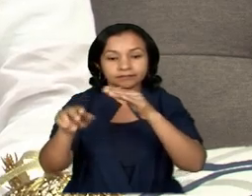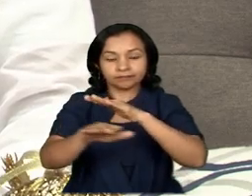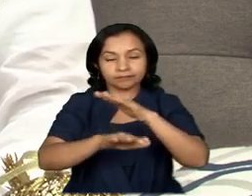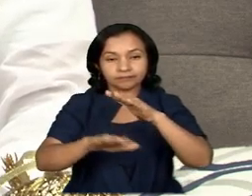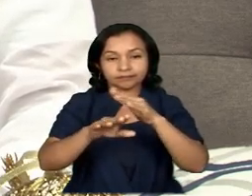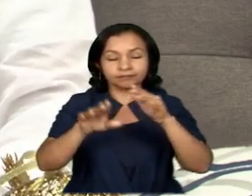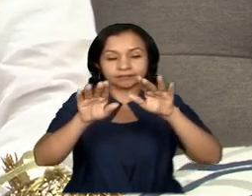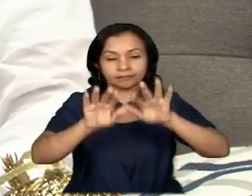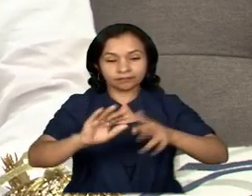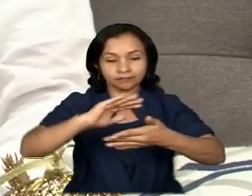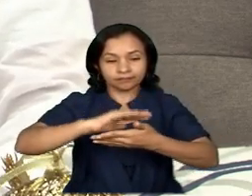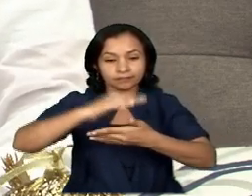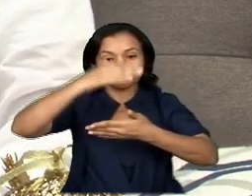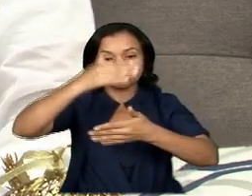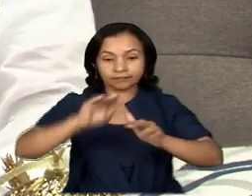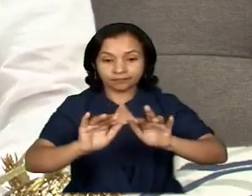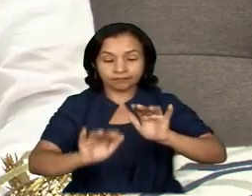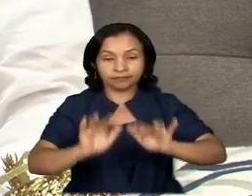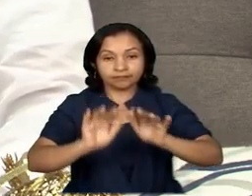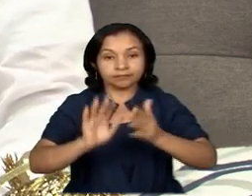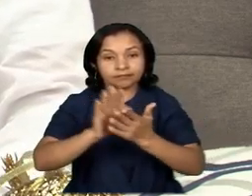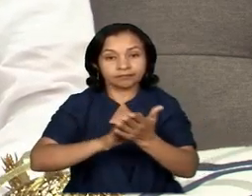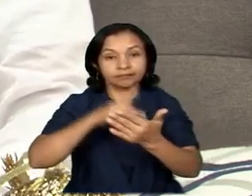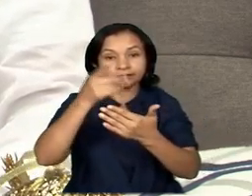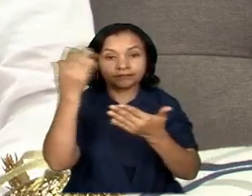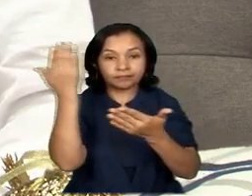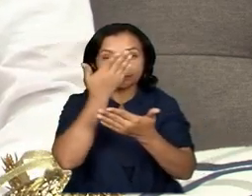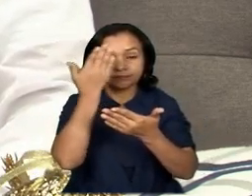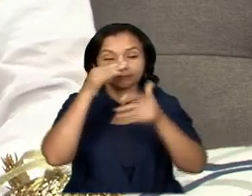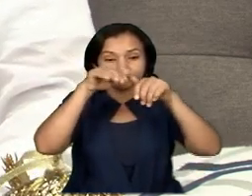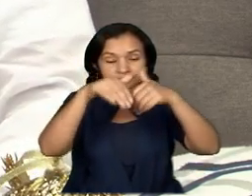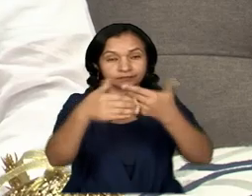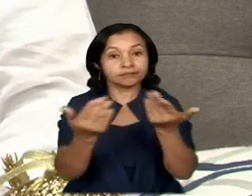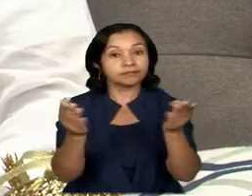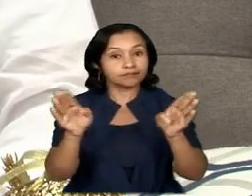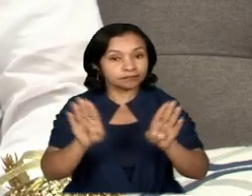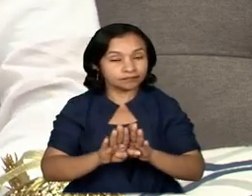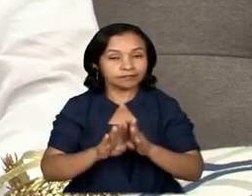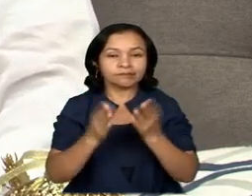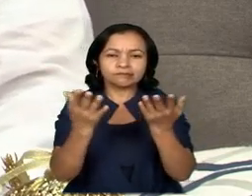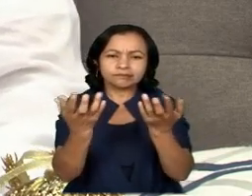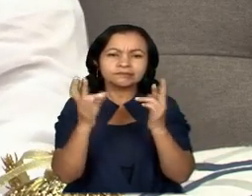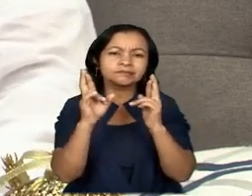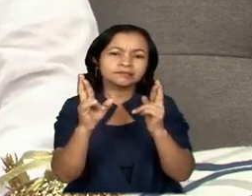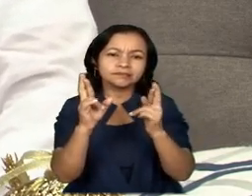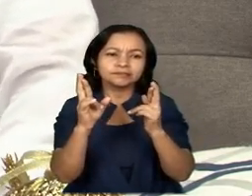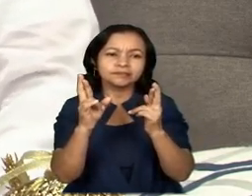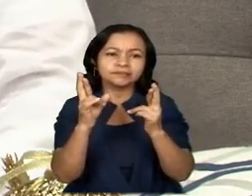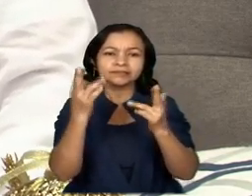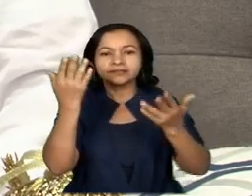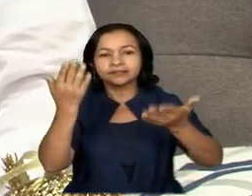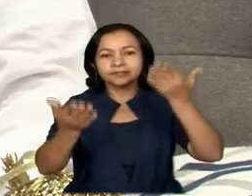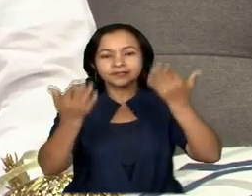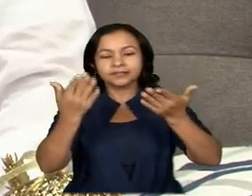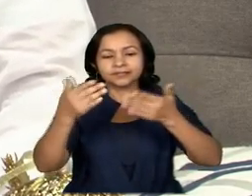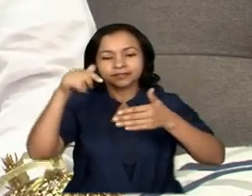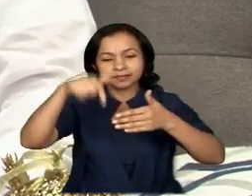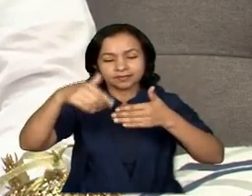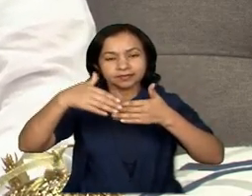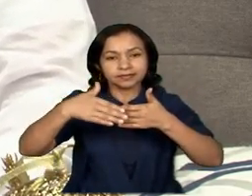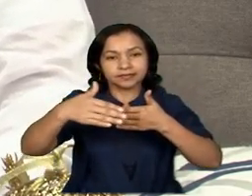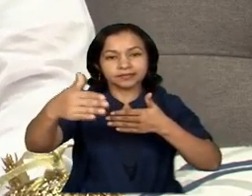línea con lo que es el programa de estudio en el aula de clase. La aspiración es que en el mediano plazo